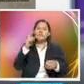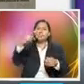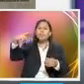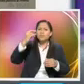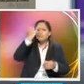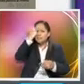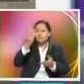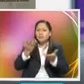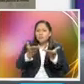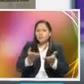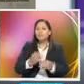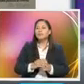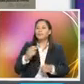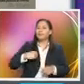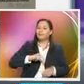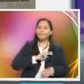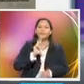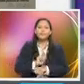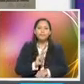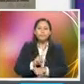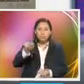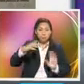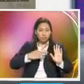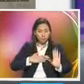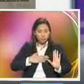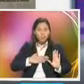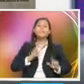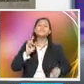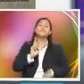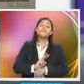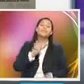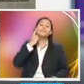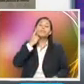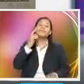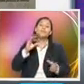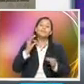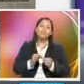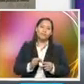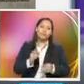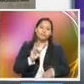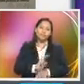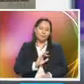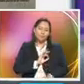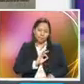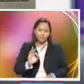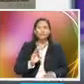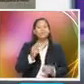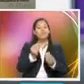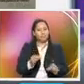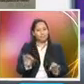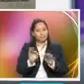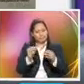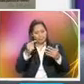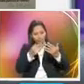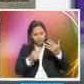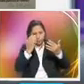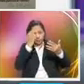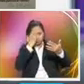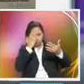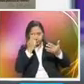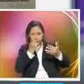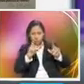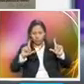bien lo decías, estar dándole seguimiento a lo que nos prometieron, ¿verdad? Y ver que cumplan, efectivamente. Claro. Es importante conocer este tipo de espacios que